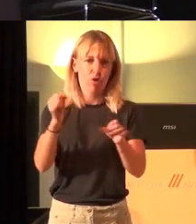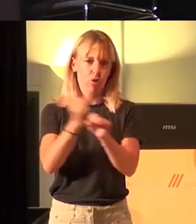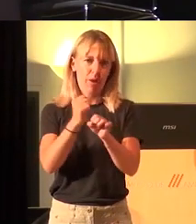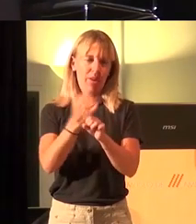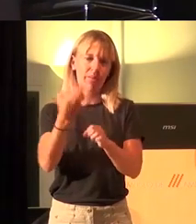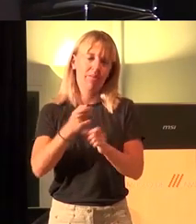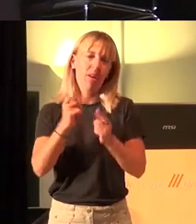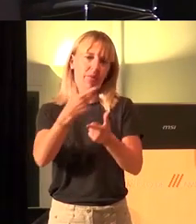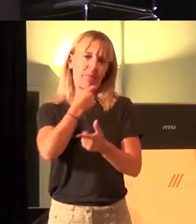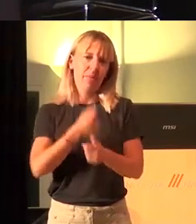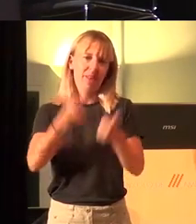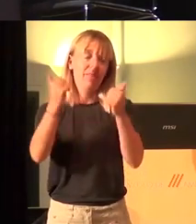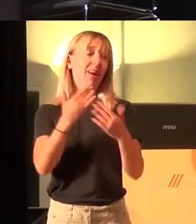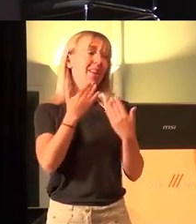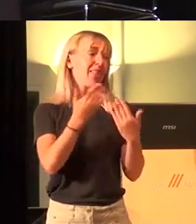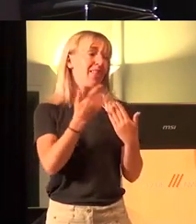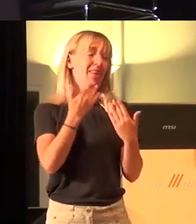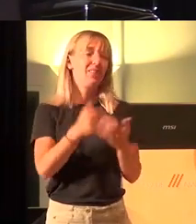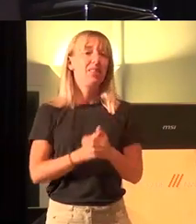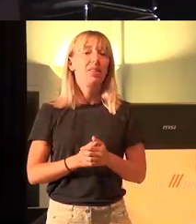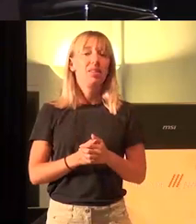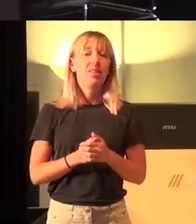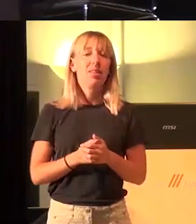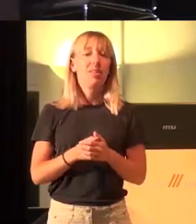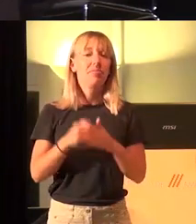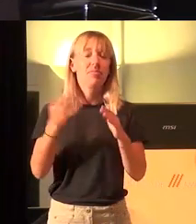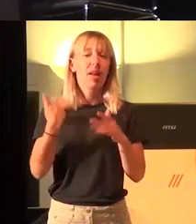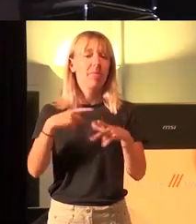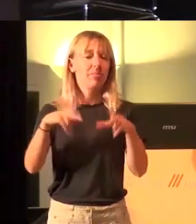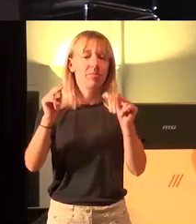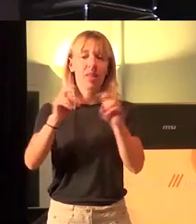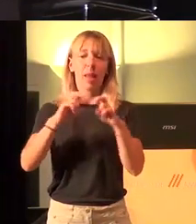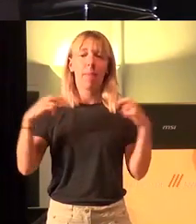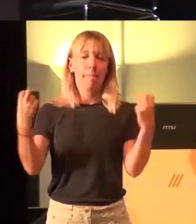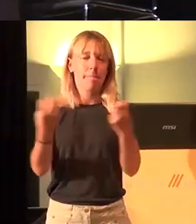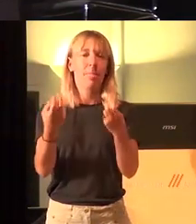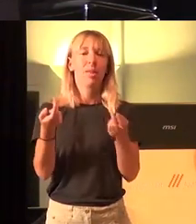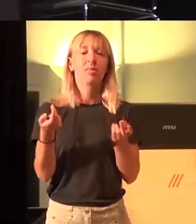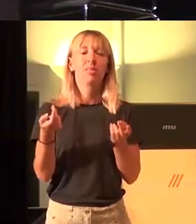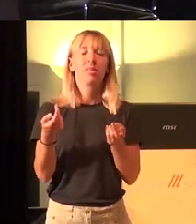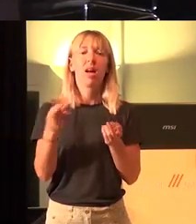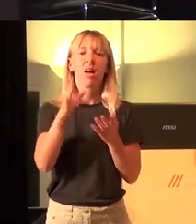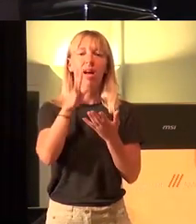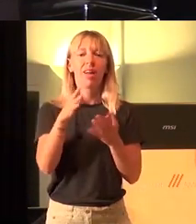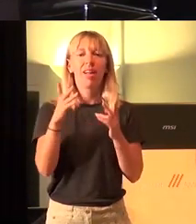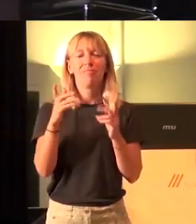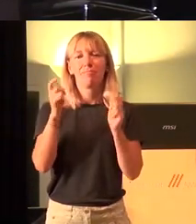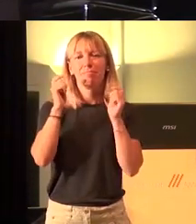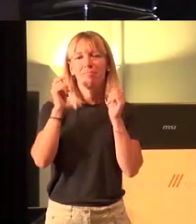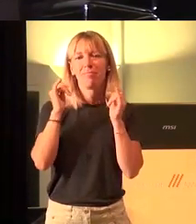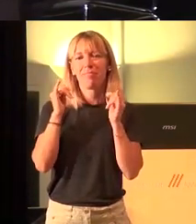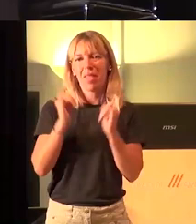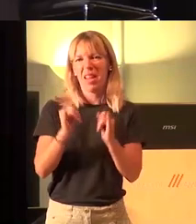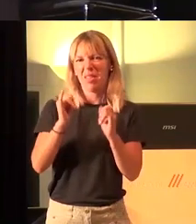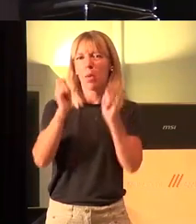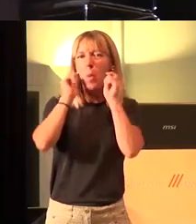facilita. Muchísimas gracias. Para terminar la mesa redonda, y como estamos celebrando un